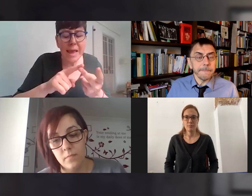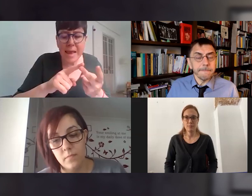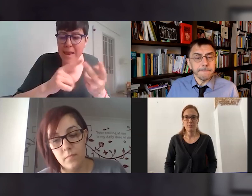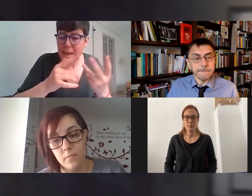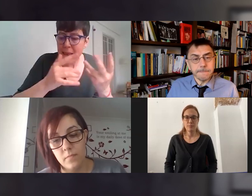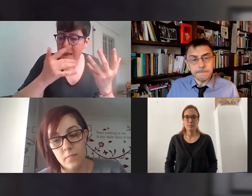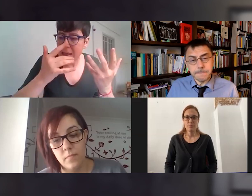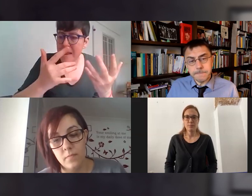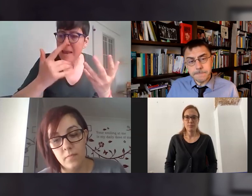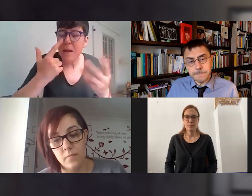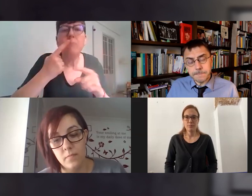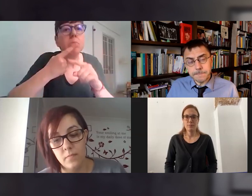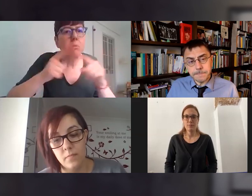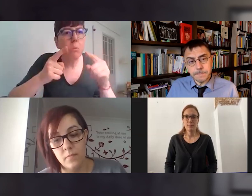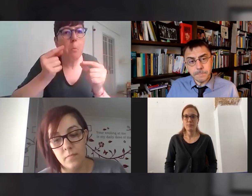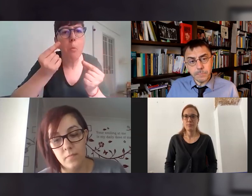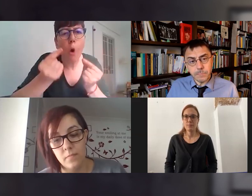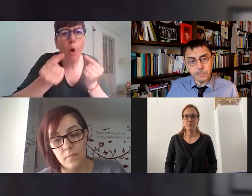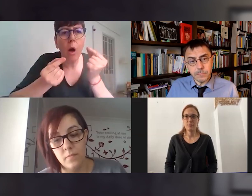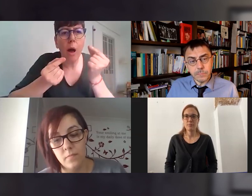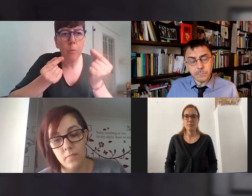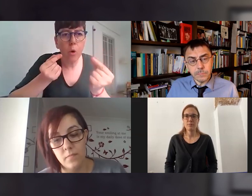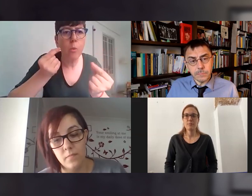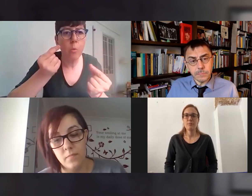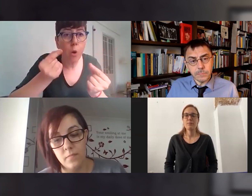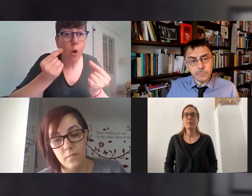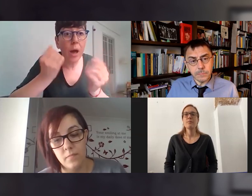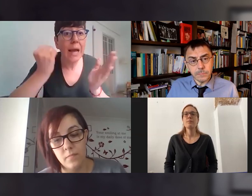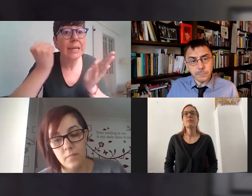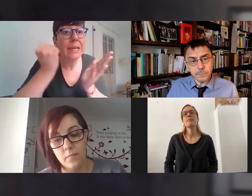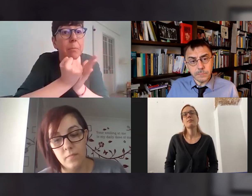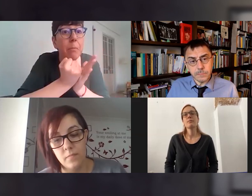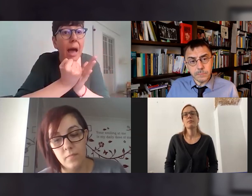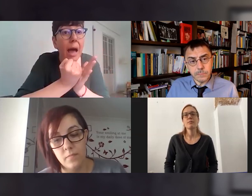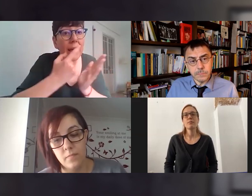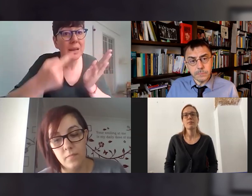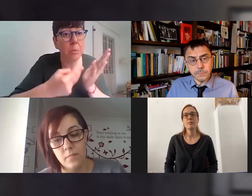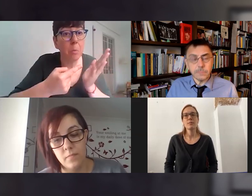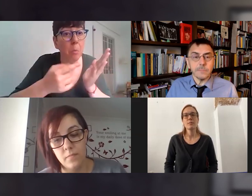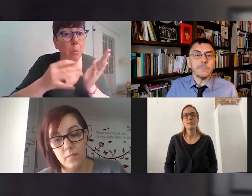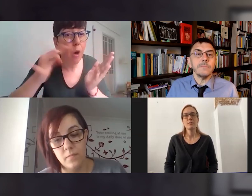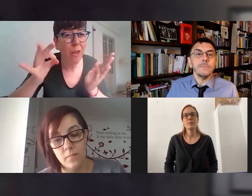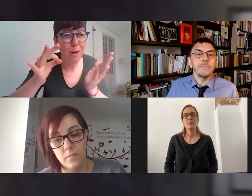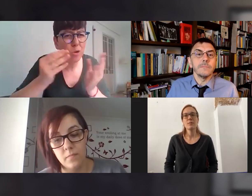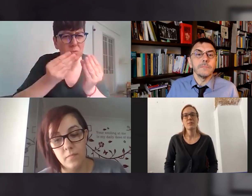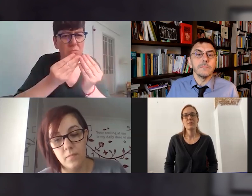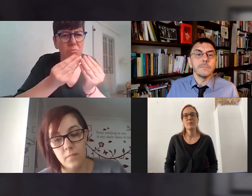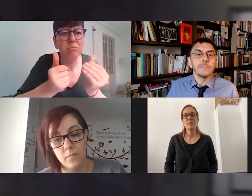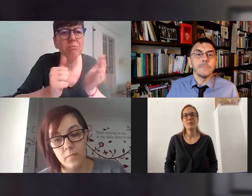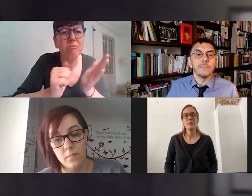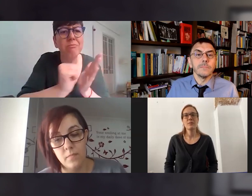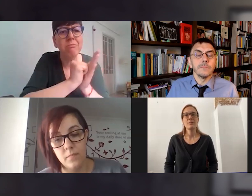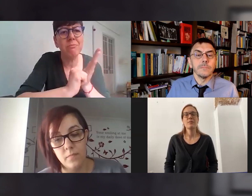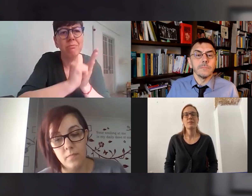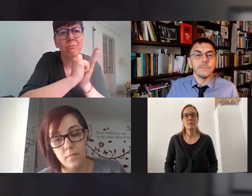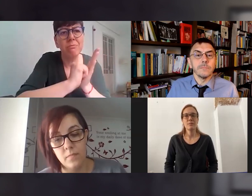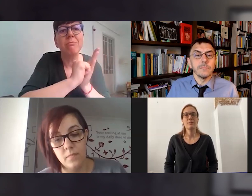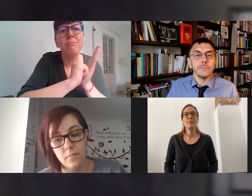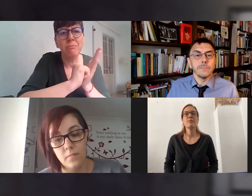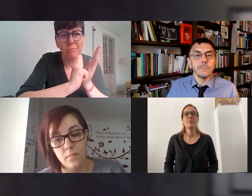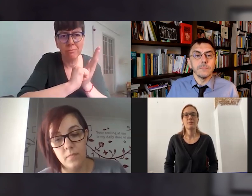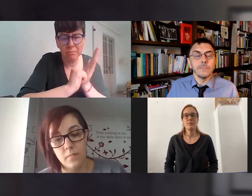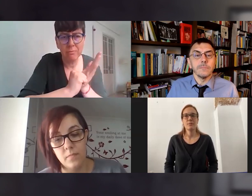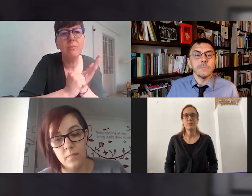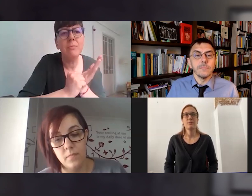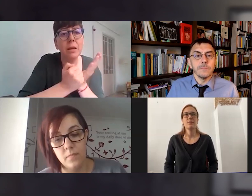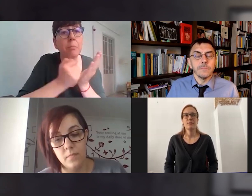hecho un ejercicio de valentía. Y también sí que poco a poco se va notando todos esos estigmas que os